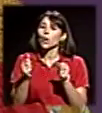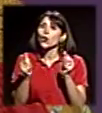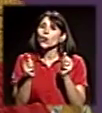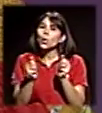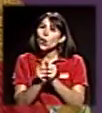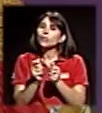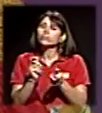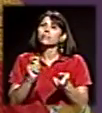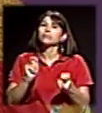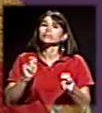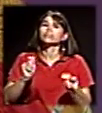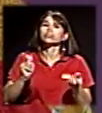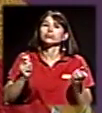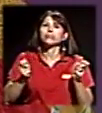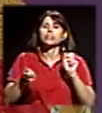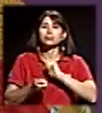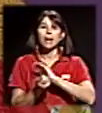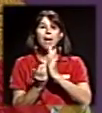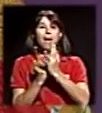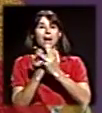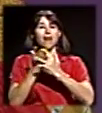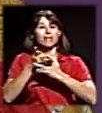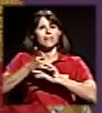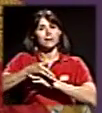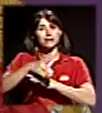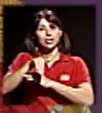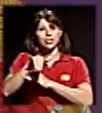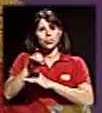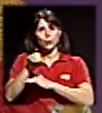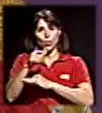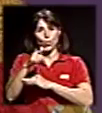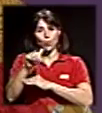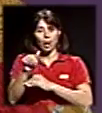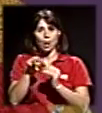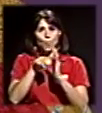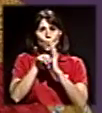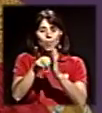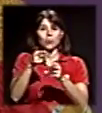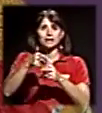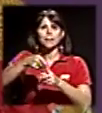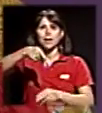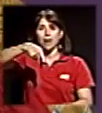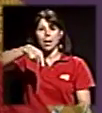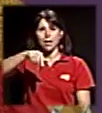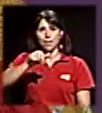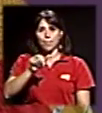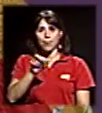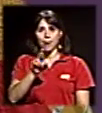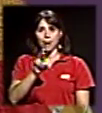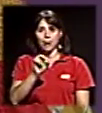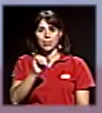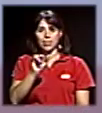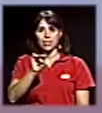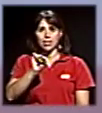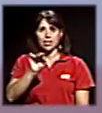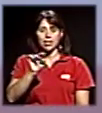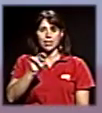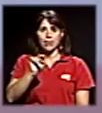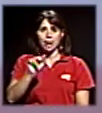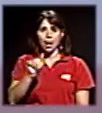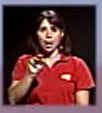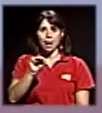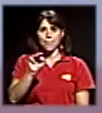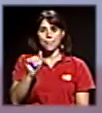transformación a través del yoga en un modelo que se llama parinama yoga contanos un poquito